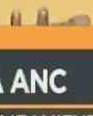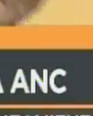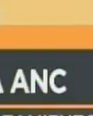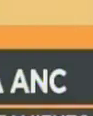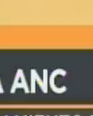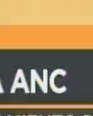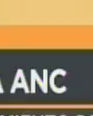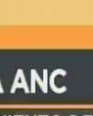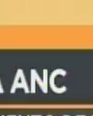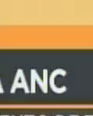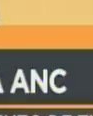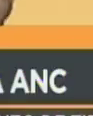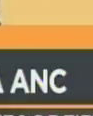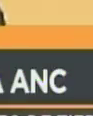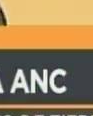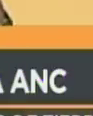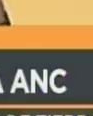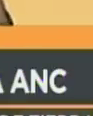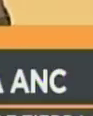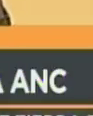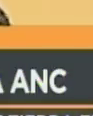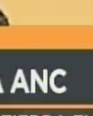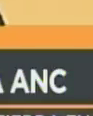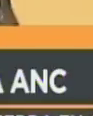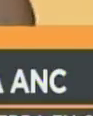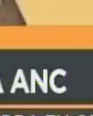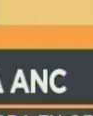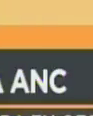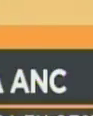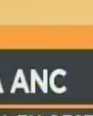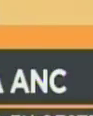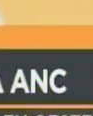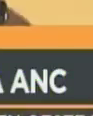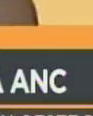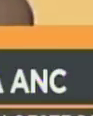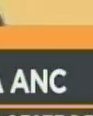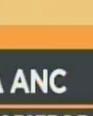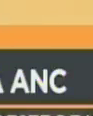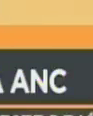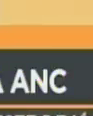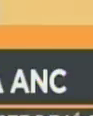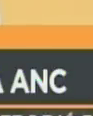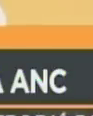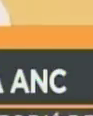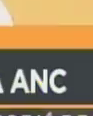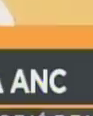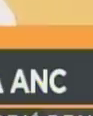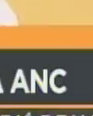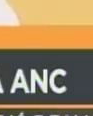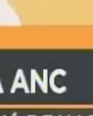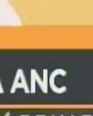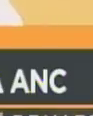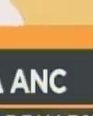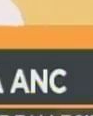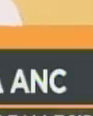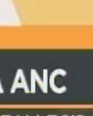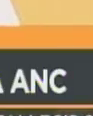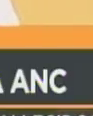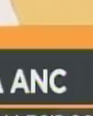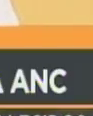garantizar, el presidente ya venía anunciando que el 40% de las próximas viviendas a construir deben ser asignadas a las familias jóvenes, a la juventud